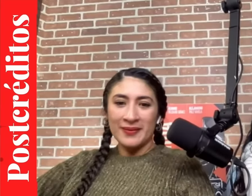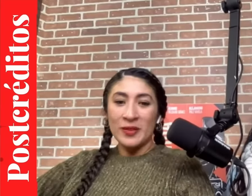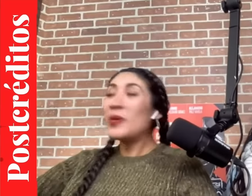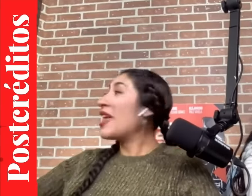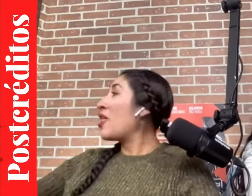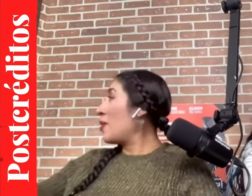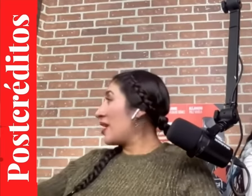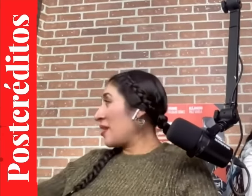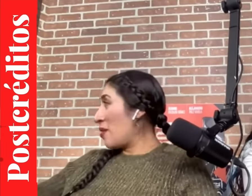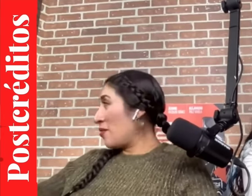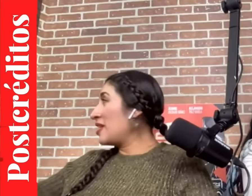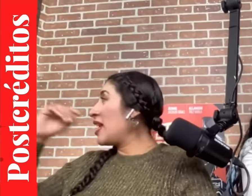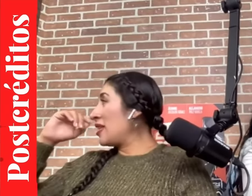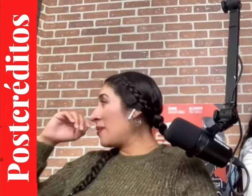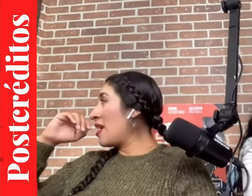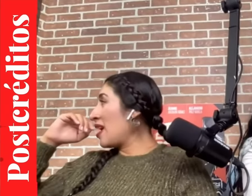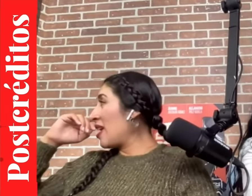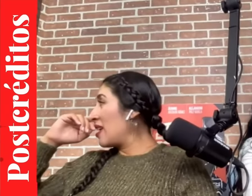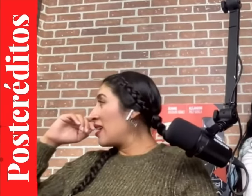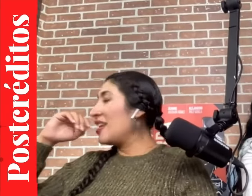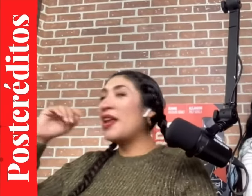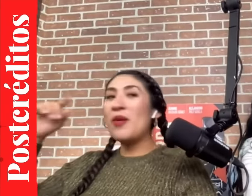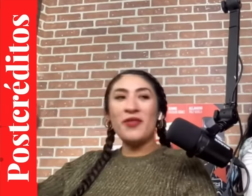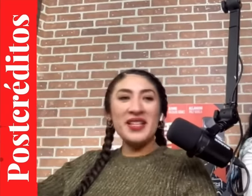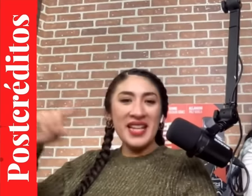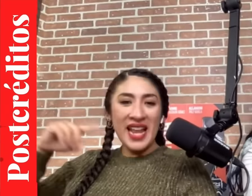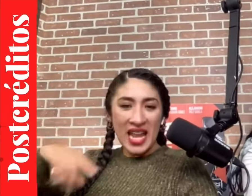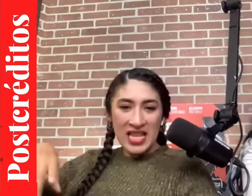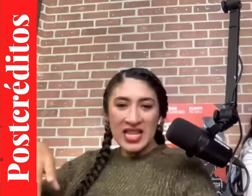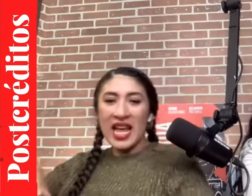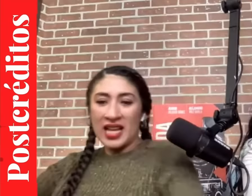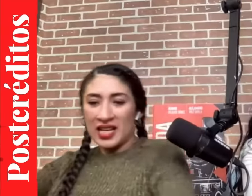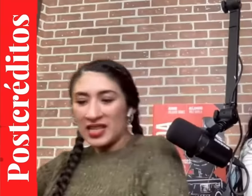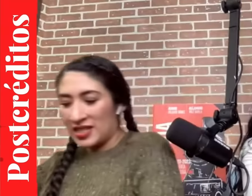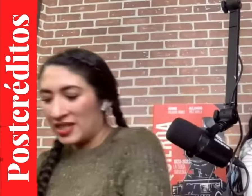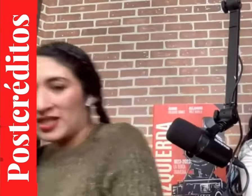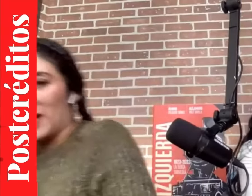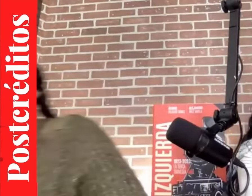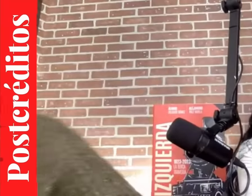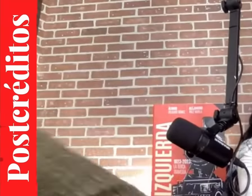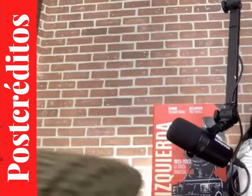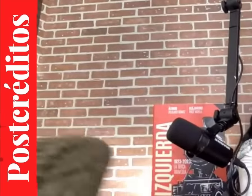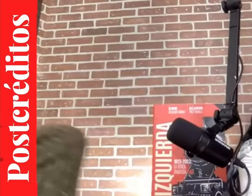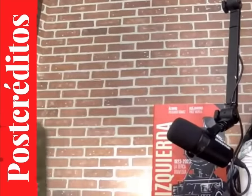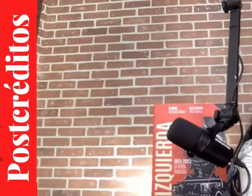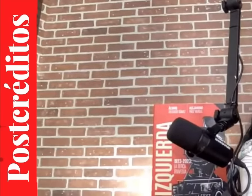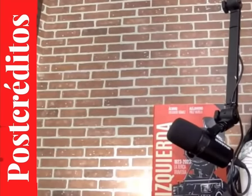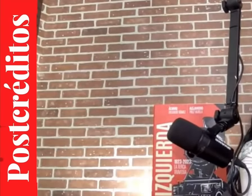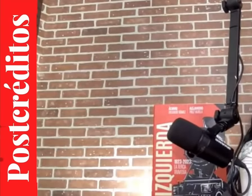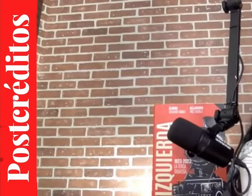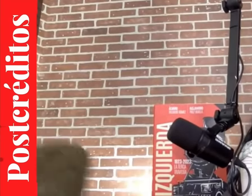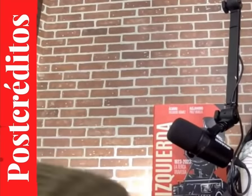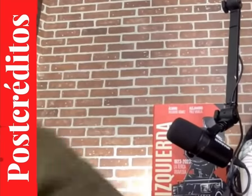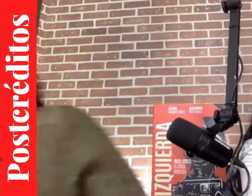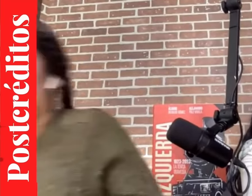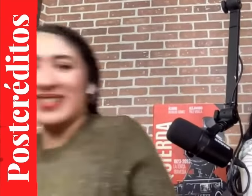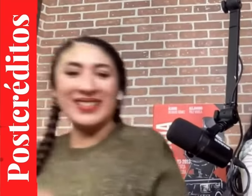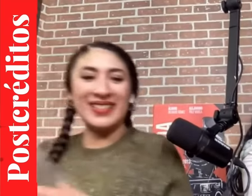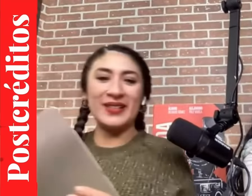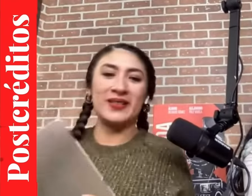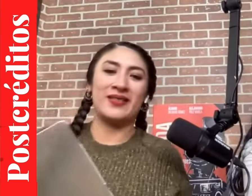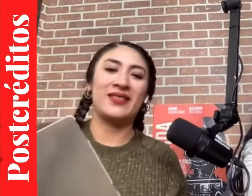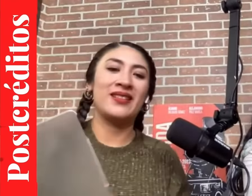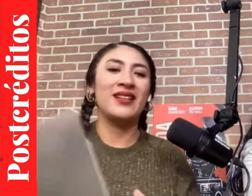cómo va a ir cuidado porque te va a ofrecer a ti bien va a ofrecer a erendira erendira nos dijo que no pero está